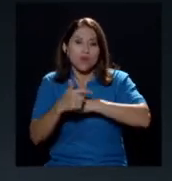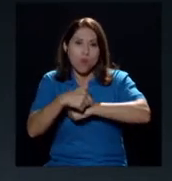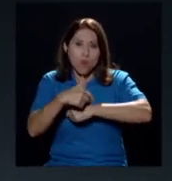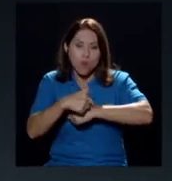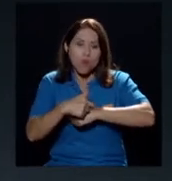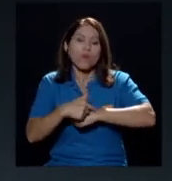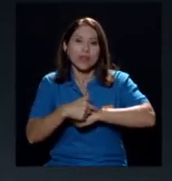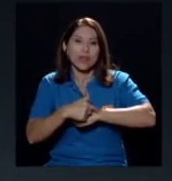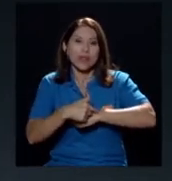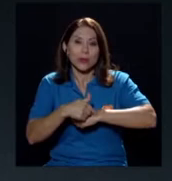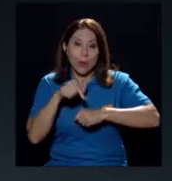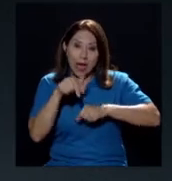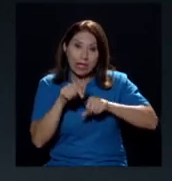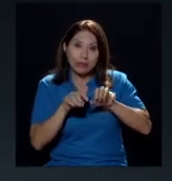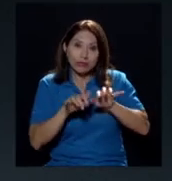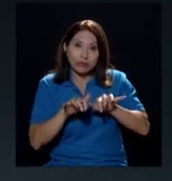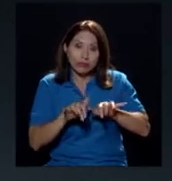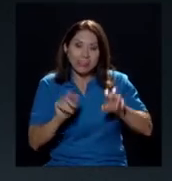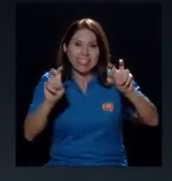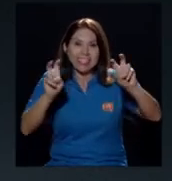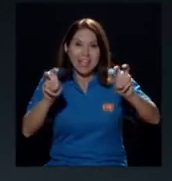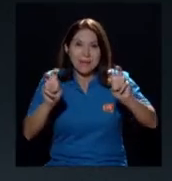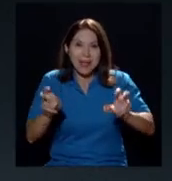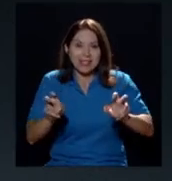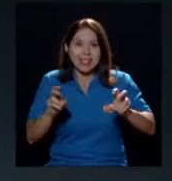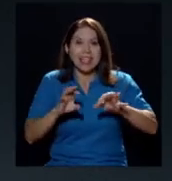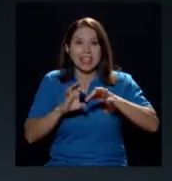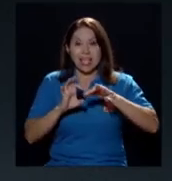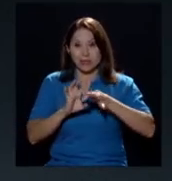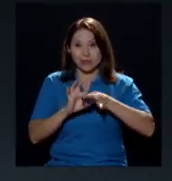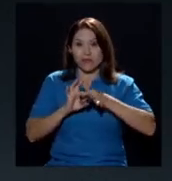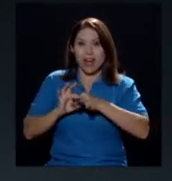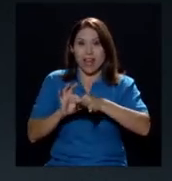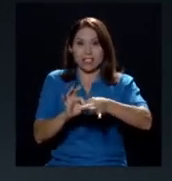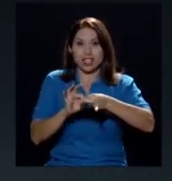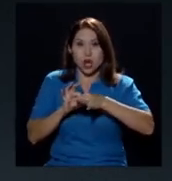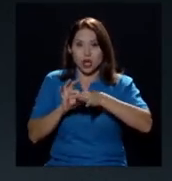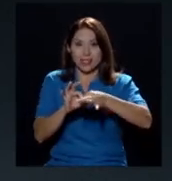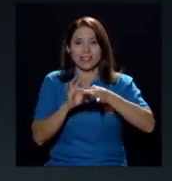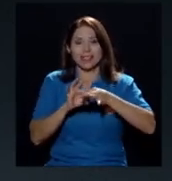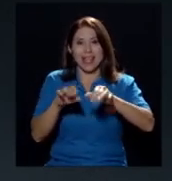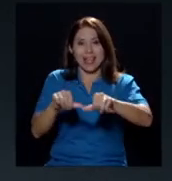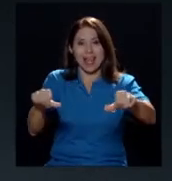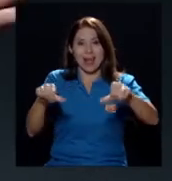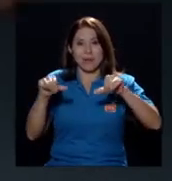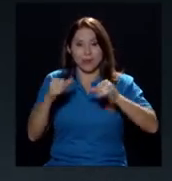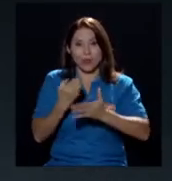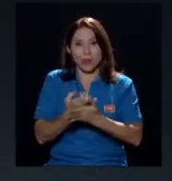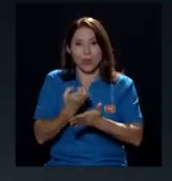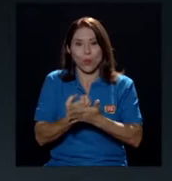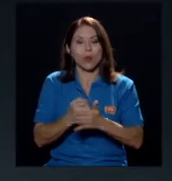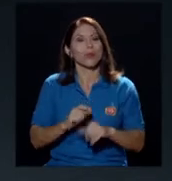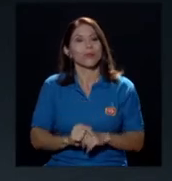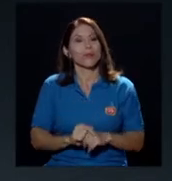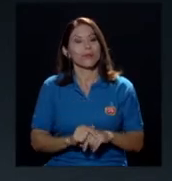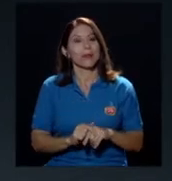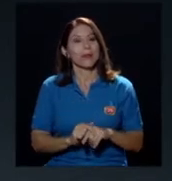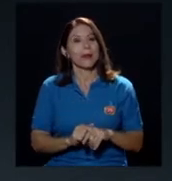el tema de las relaciones en el ámbito económico pero me quería referir a eso